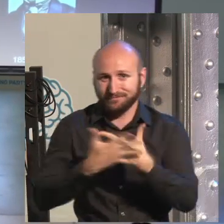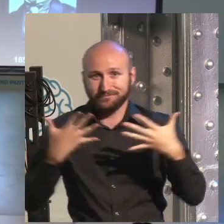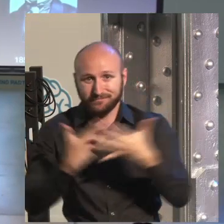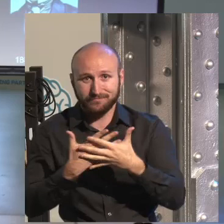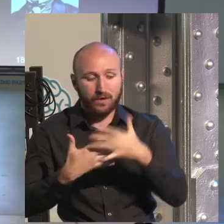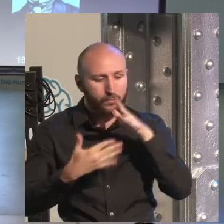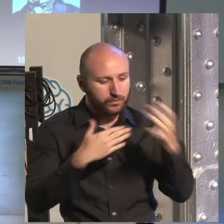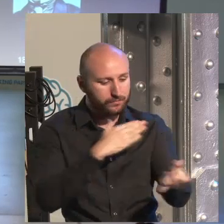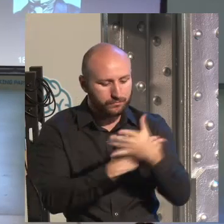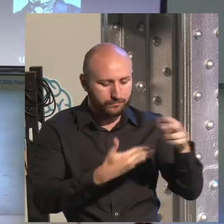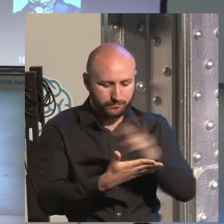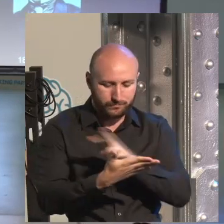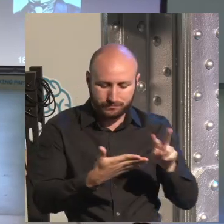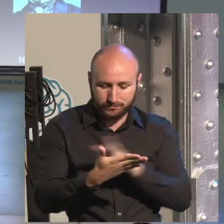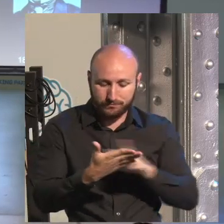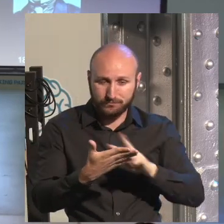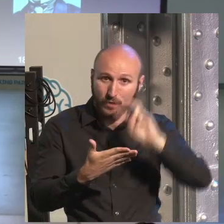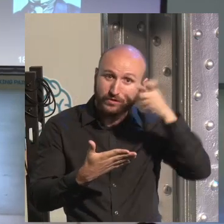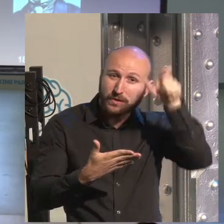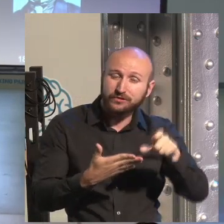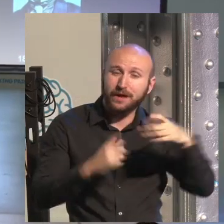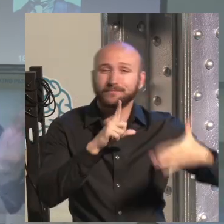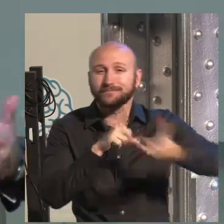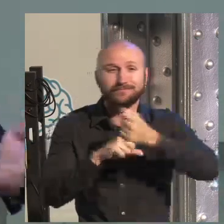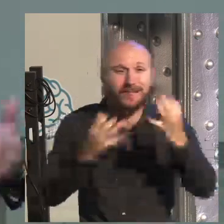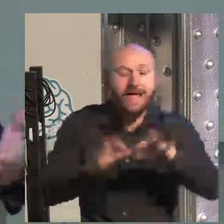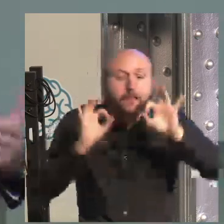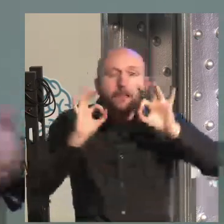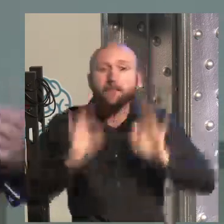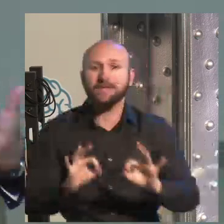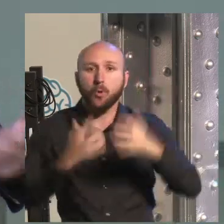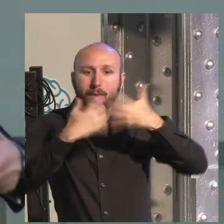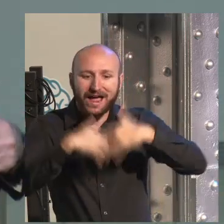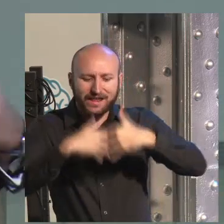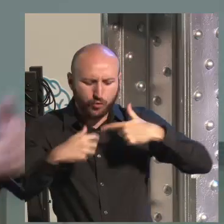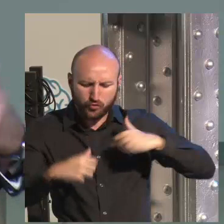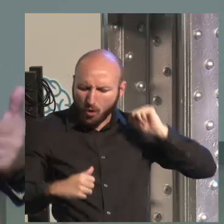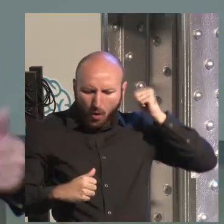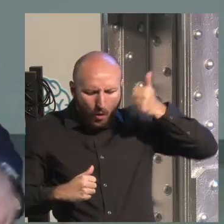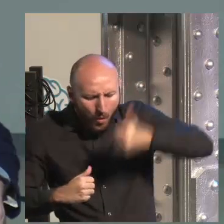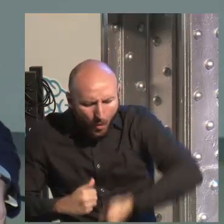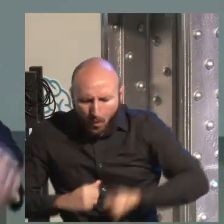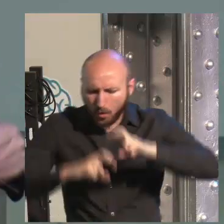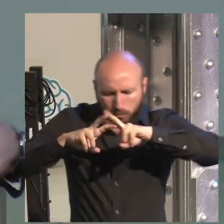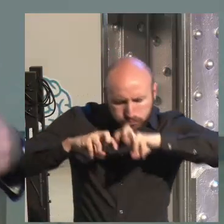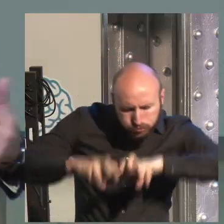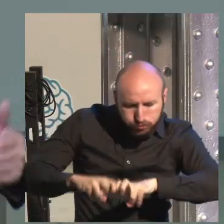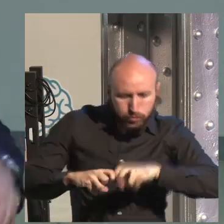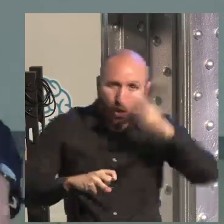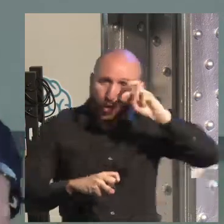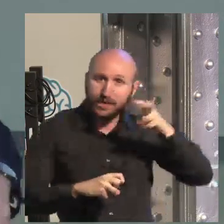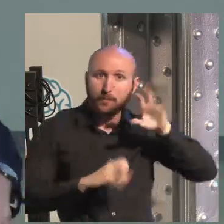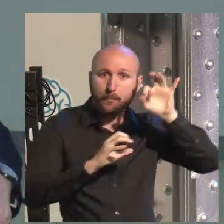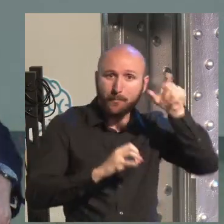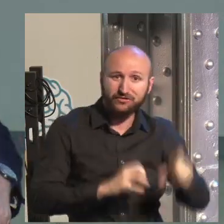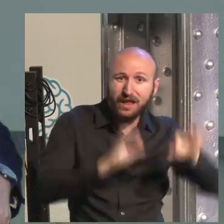que había encontrado Wallace era el mismo mecanismo que él llevaba años elaborando y